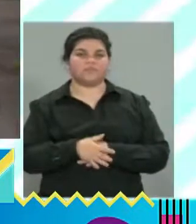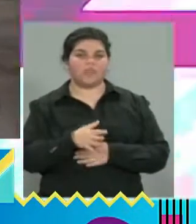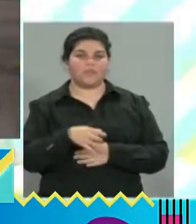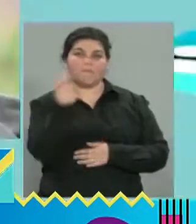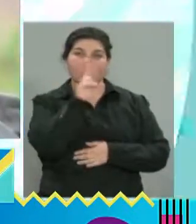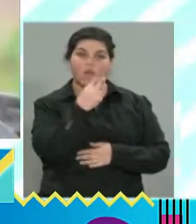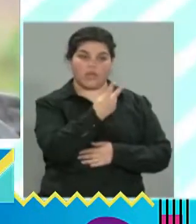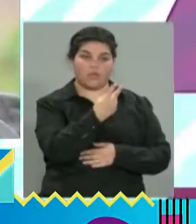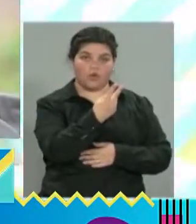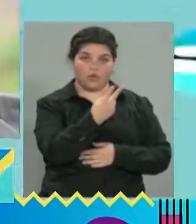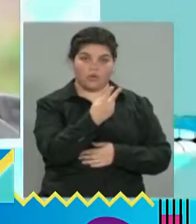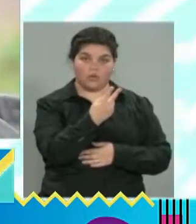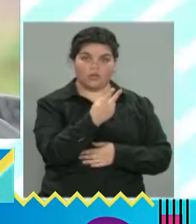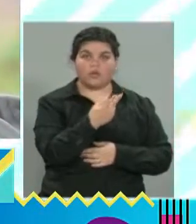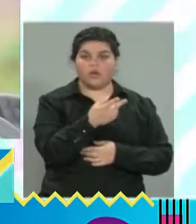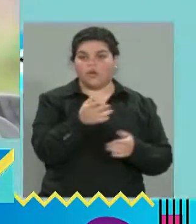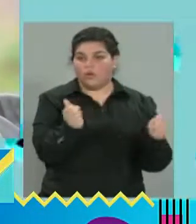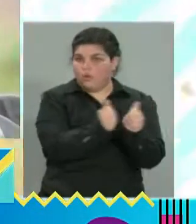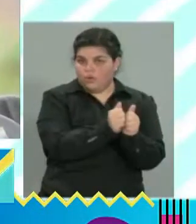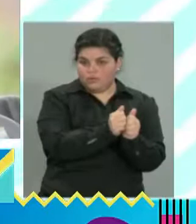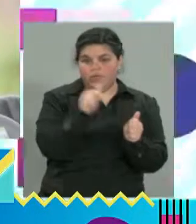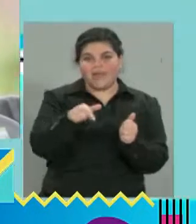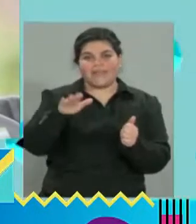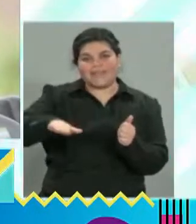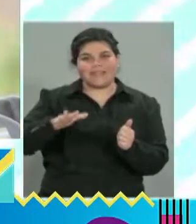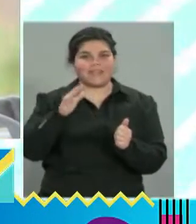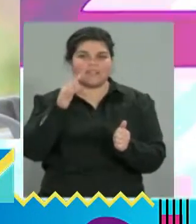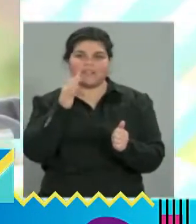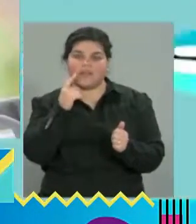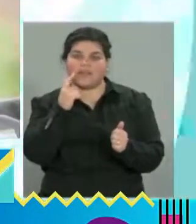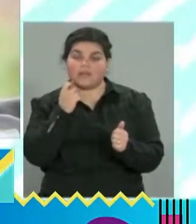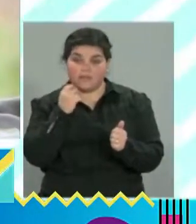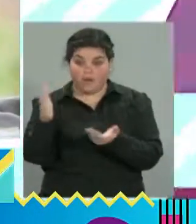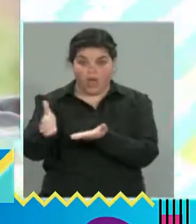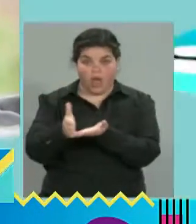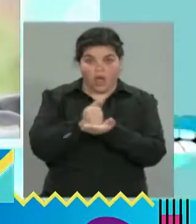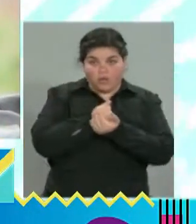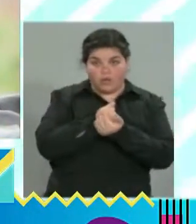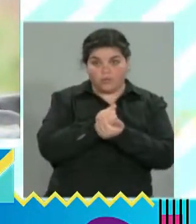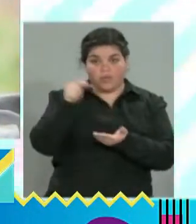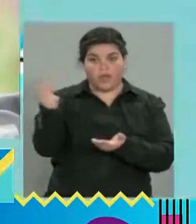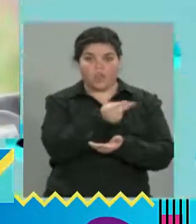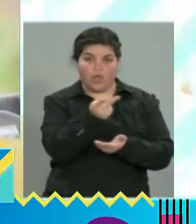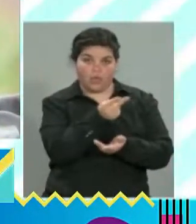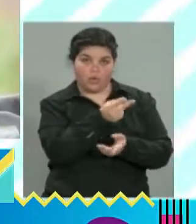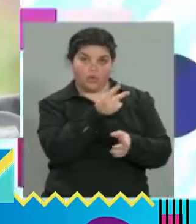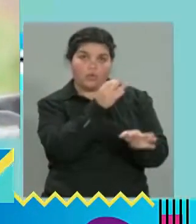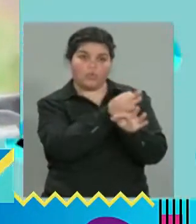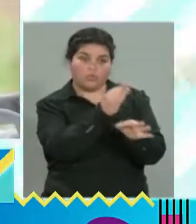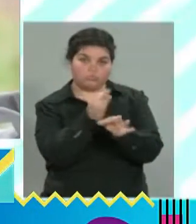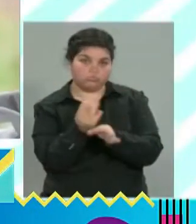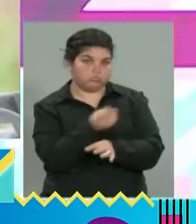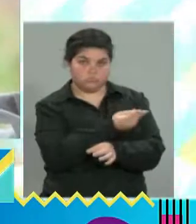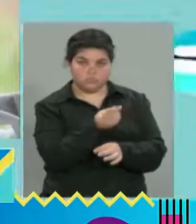a un niño y que forman parte de nuestra familia y ambas son docentes.